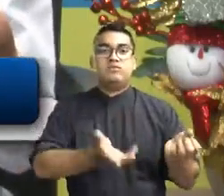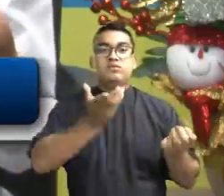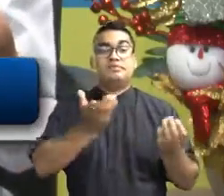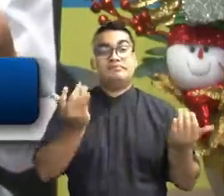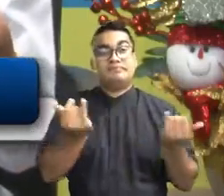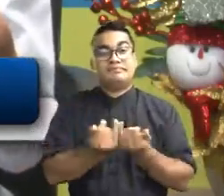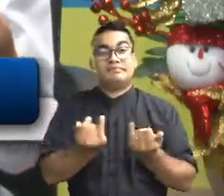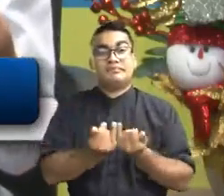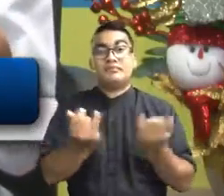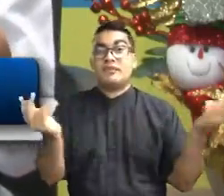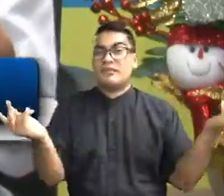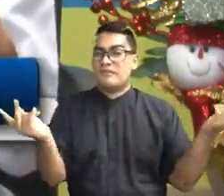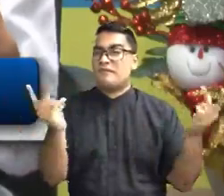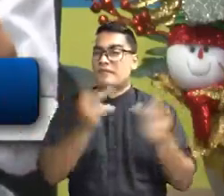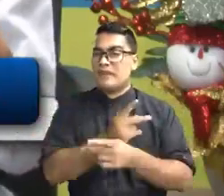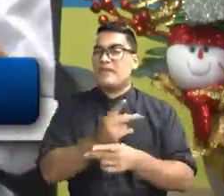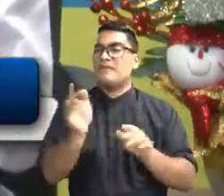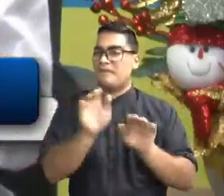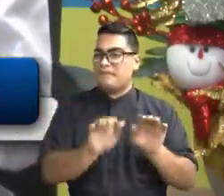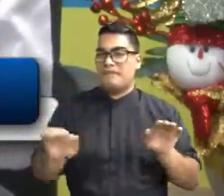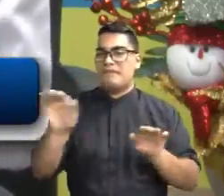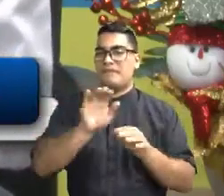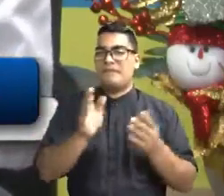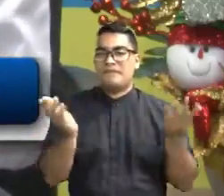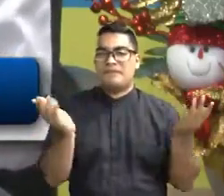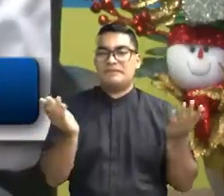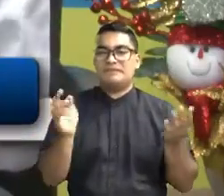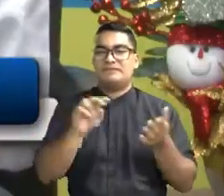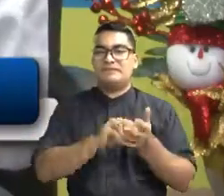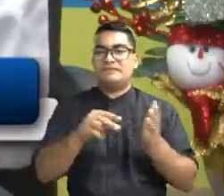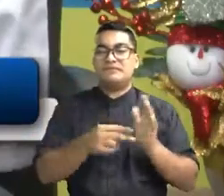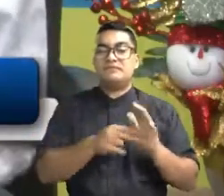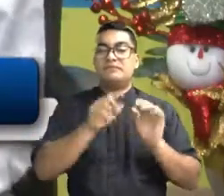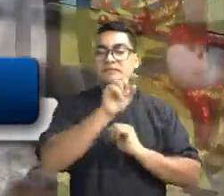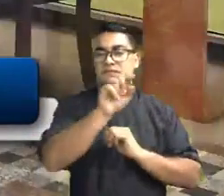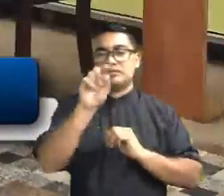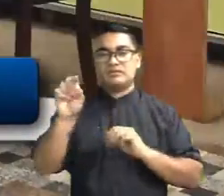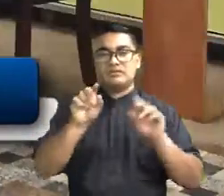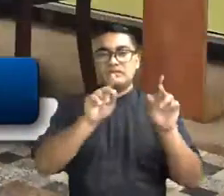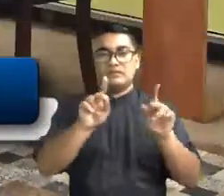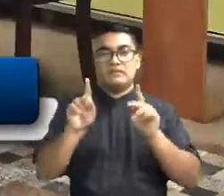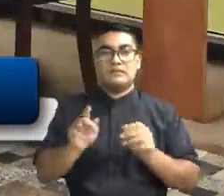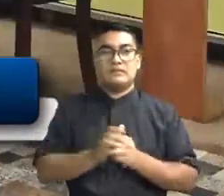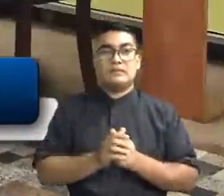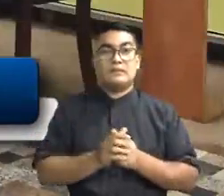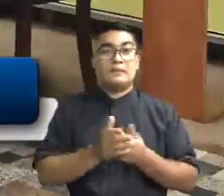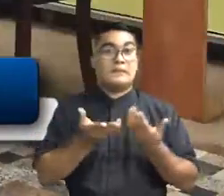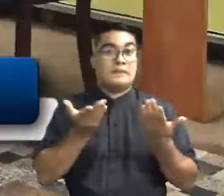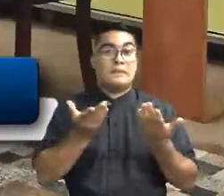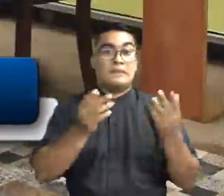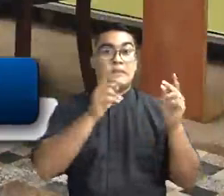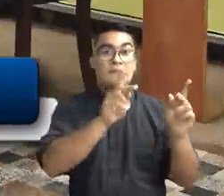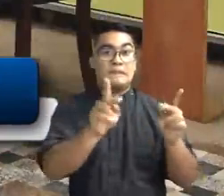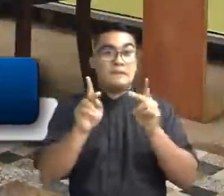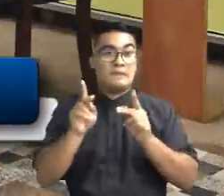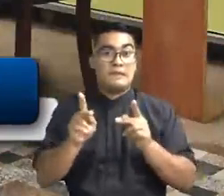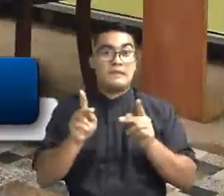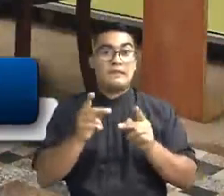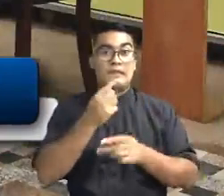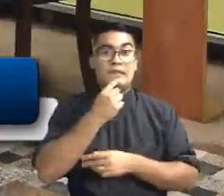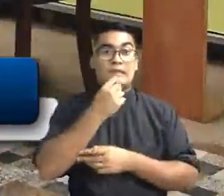condiciona aún más un mal pronóstico en estos, uh-huh, pacientes. Entonces, las personas que están diagnosticadas